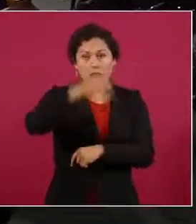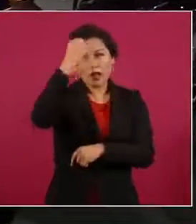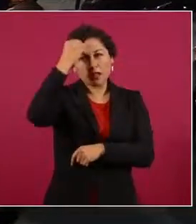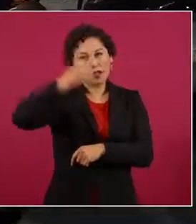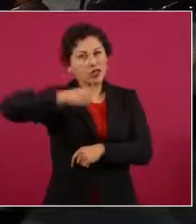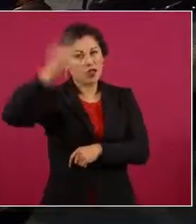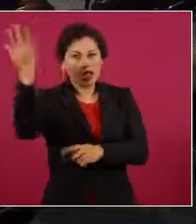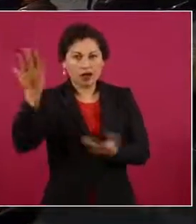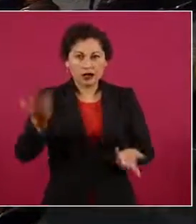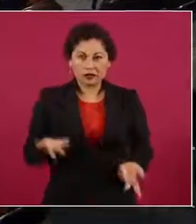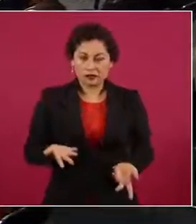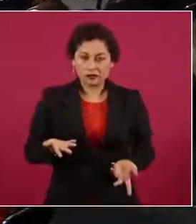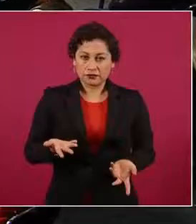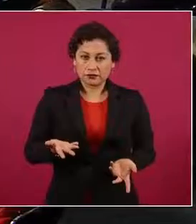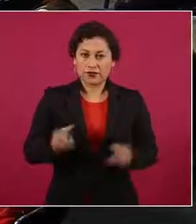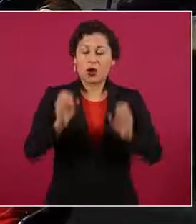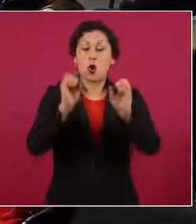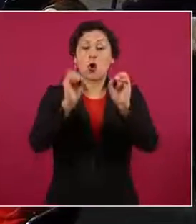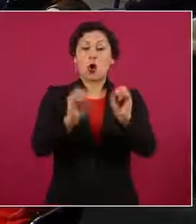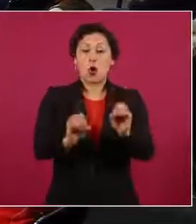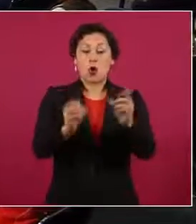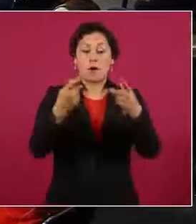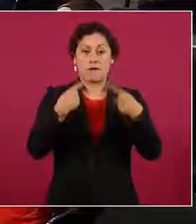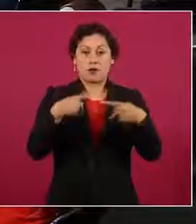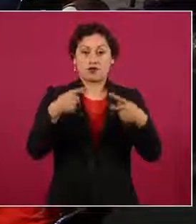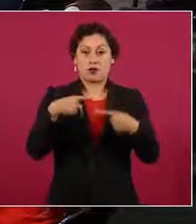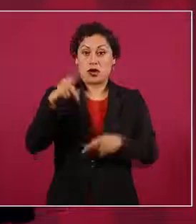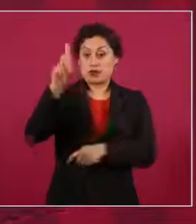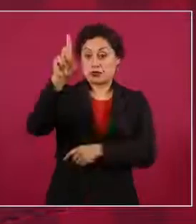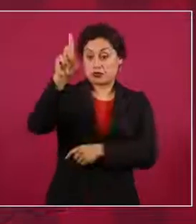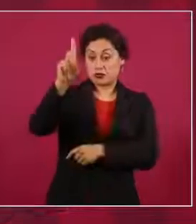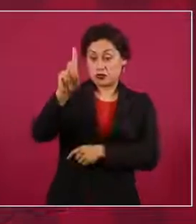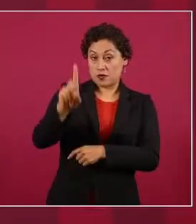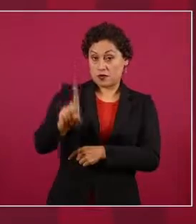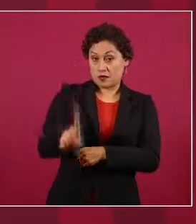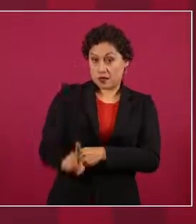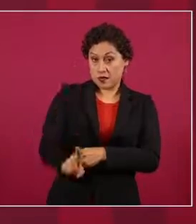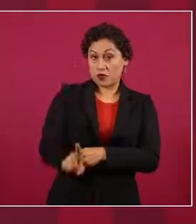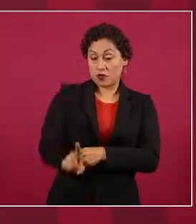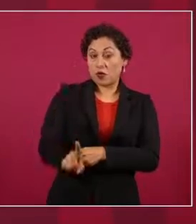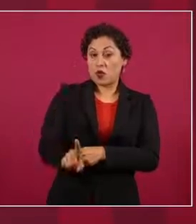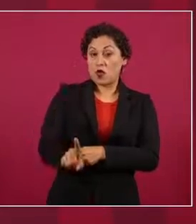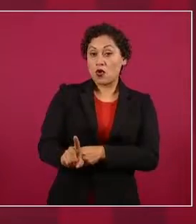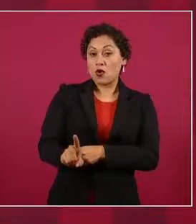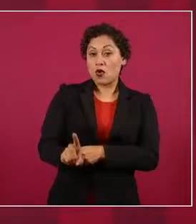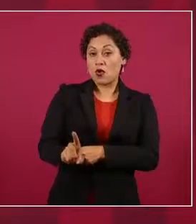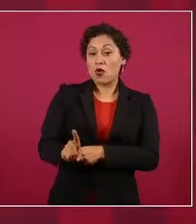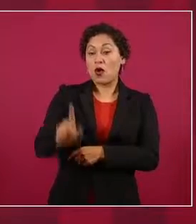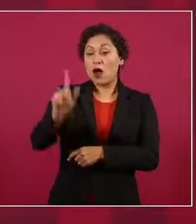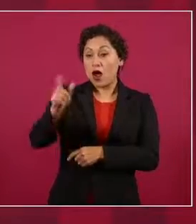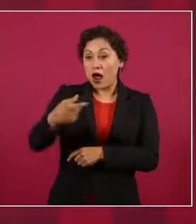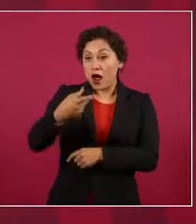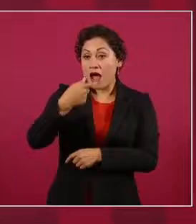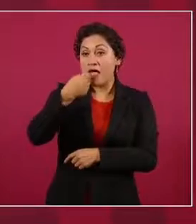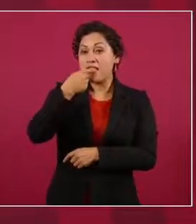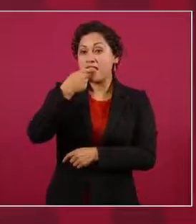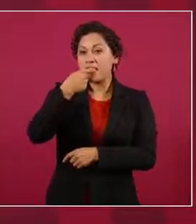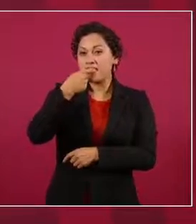confiesa, comulga el domingo para dejar el marcador en cero